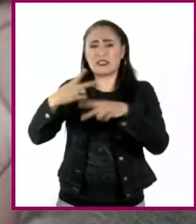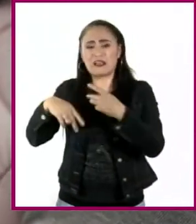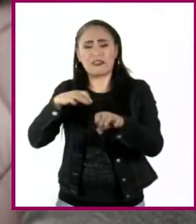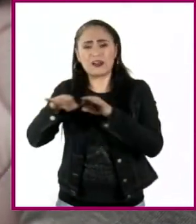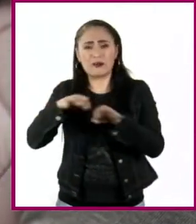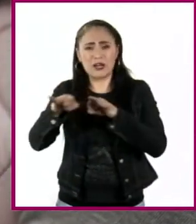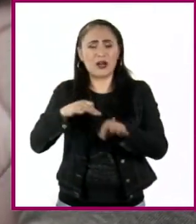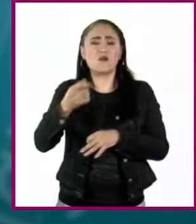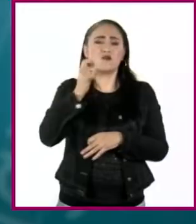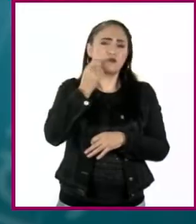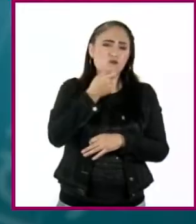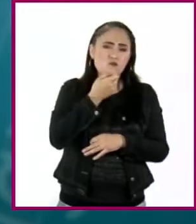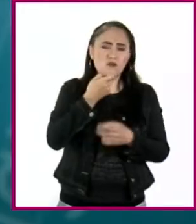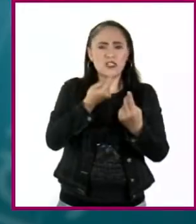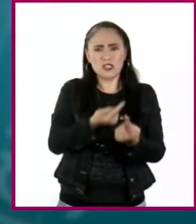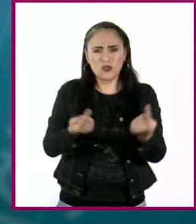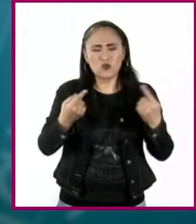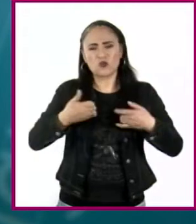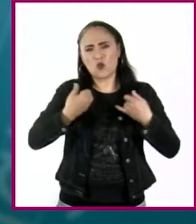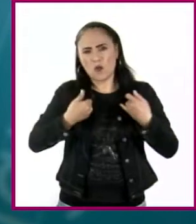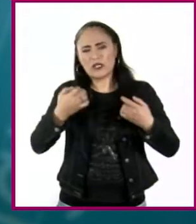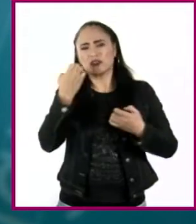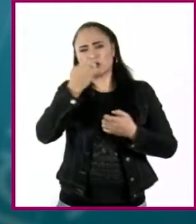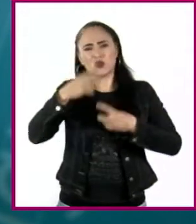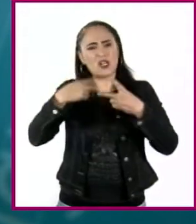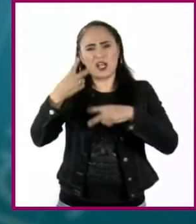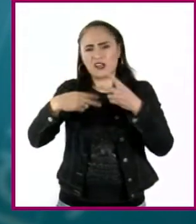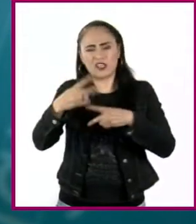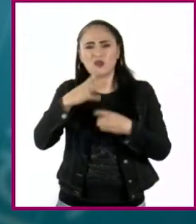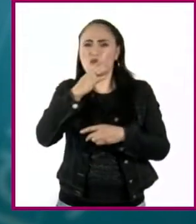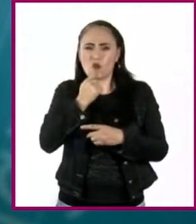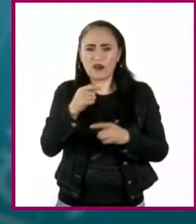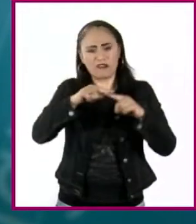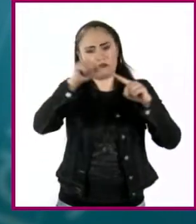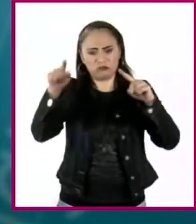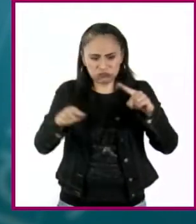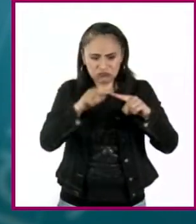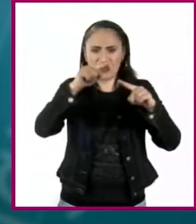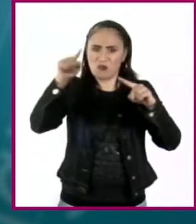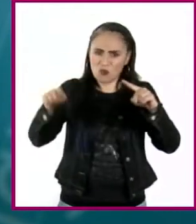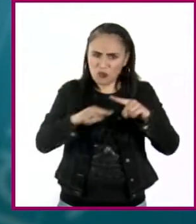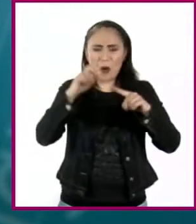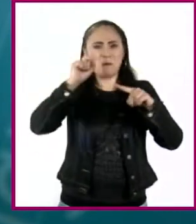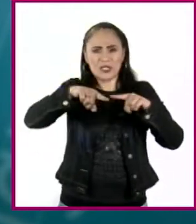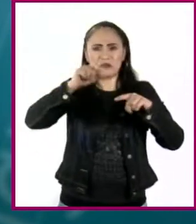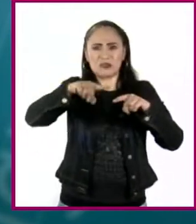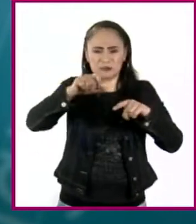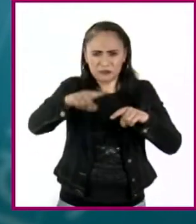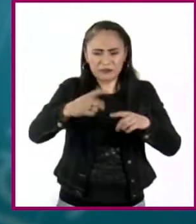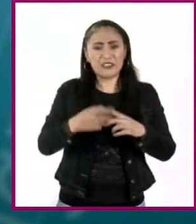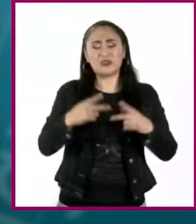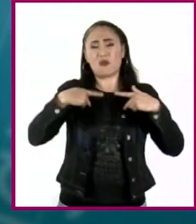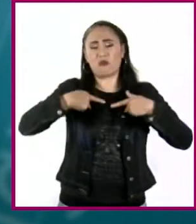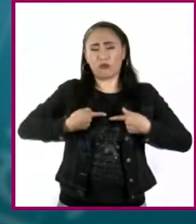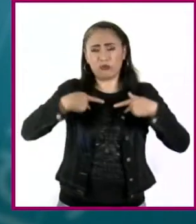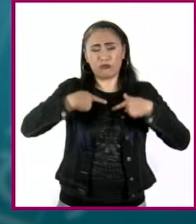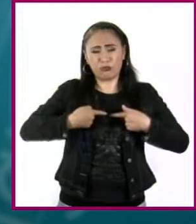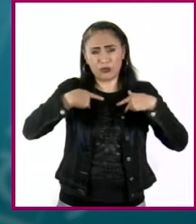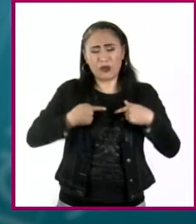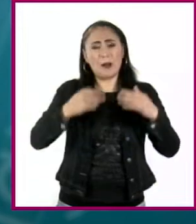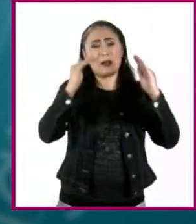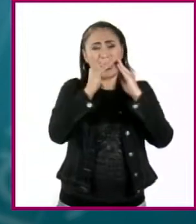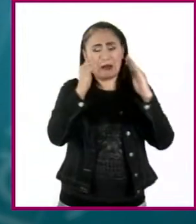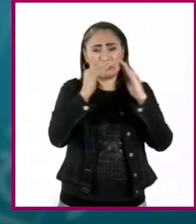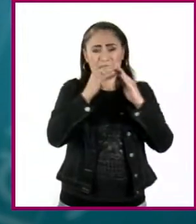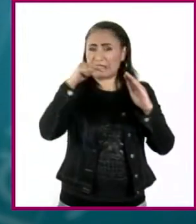pueden acudir a la escuela, lo que genera un problema sin salida. La situación de pobreza genera vulnerabilidad, y si en un hogar este